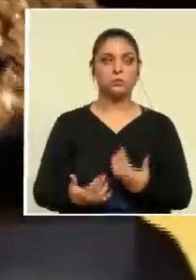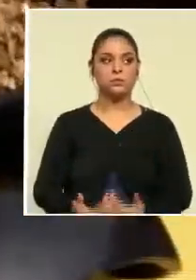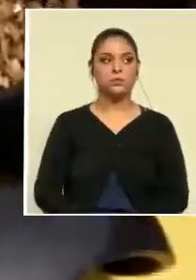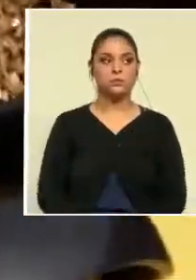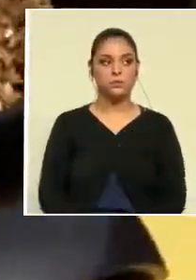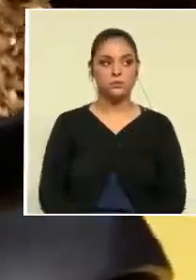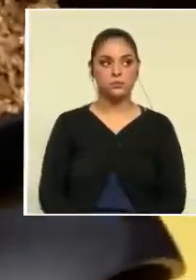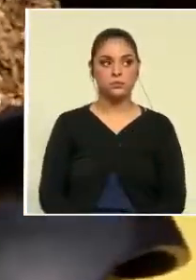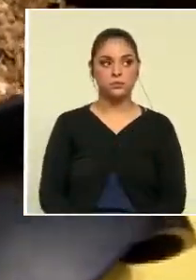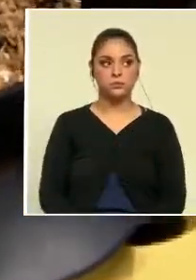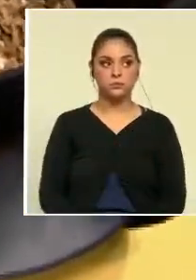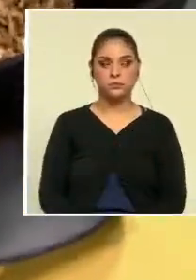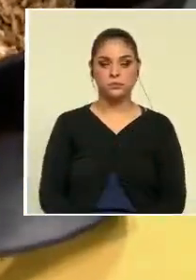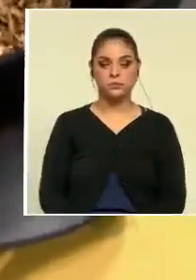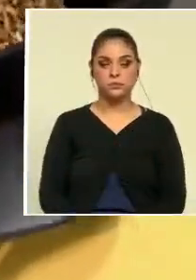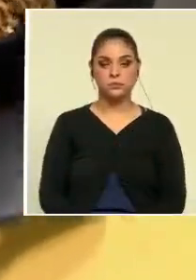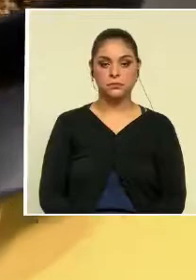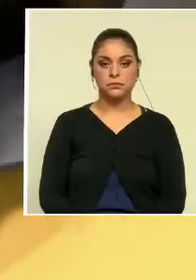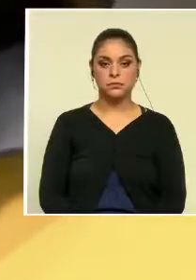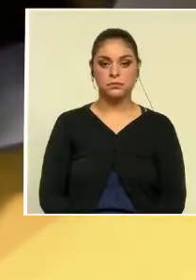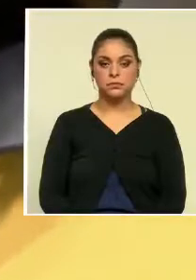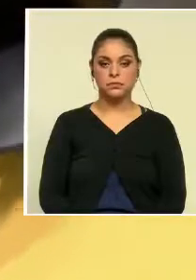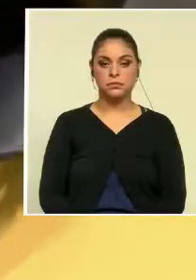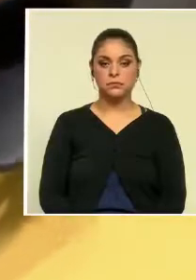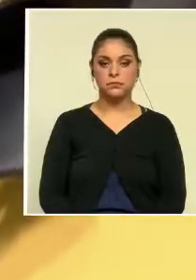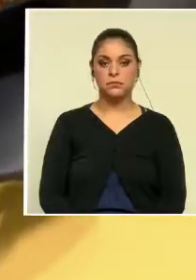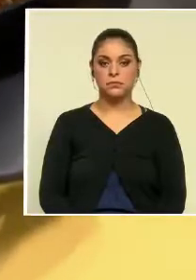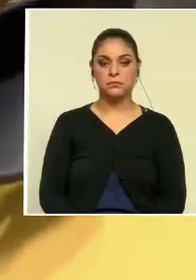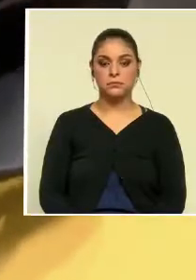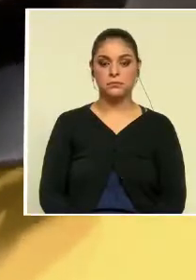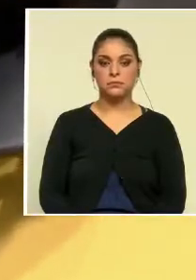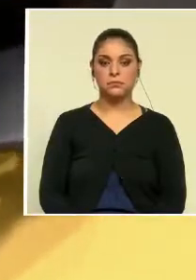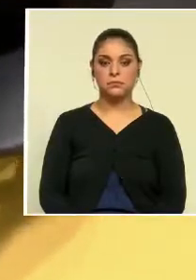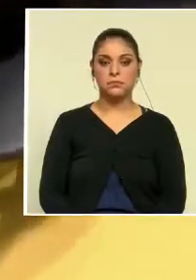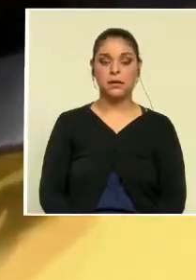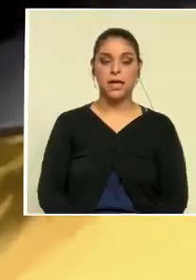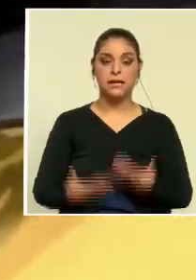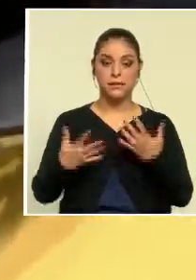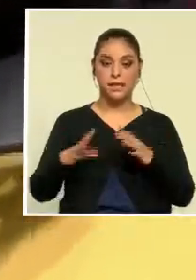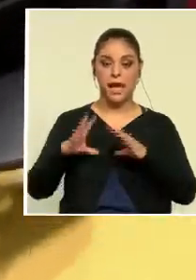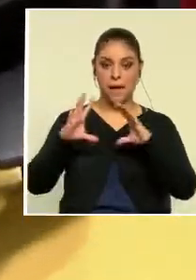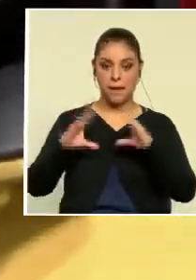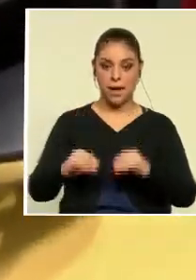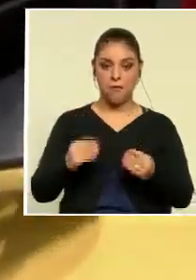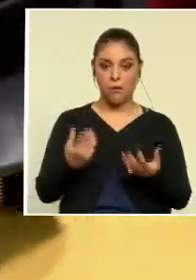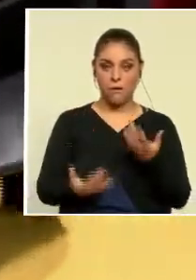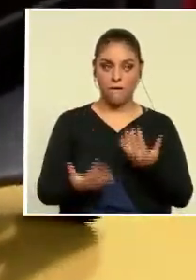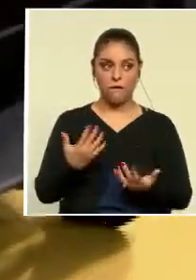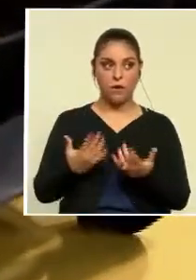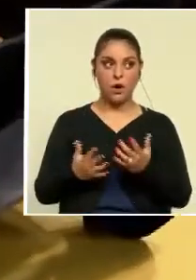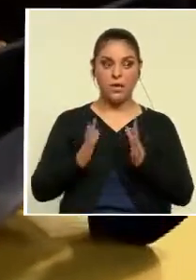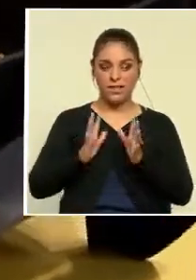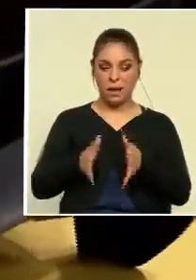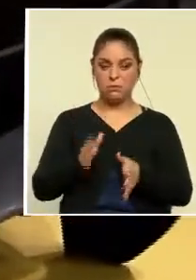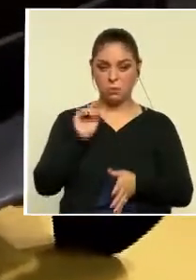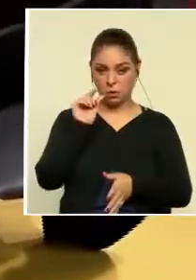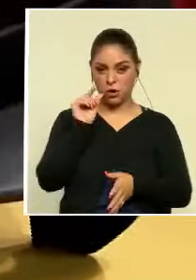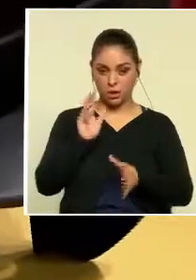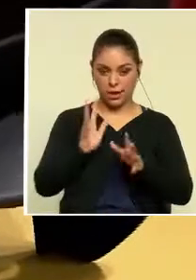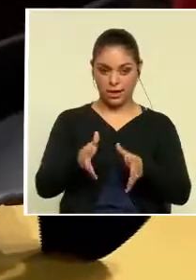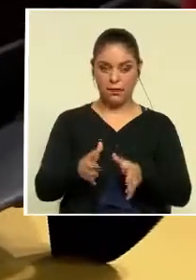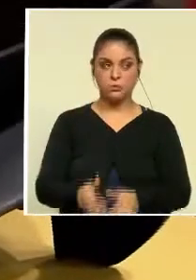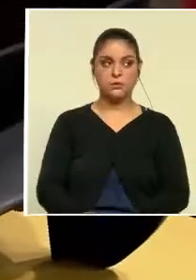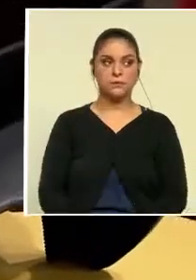tacita niña pueden gracias apagamos el fuego lo dejamos un tirito ahí mientras